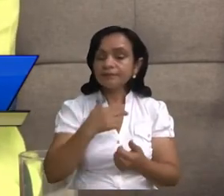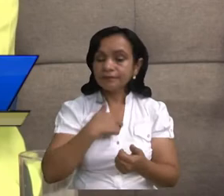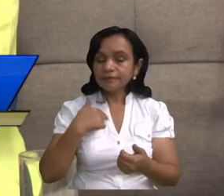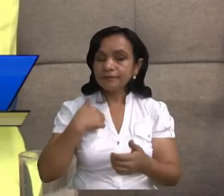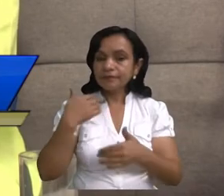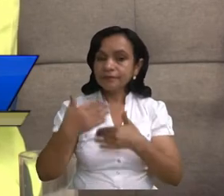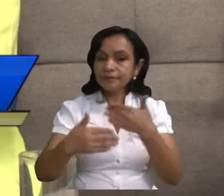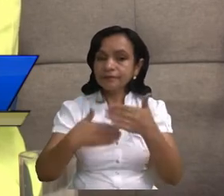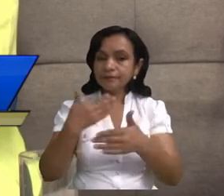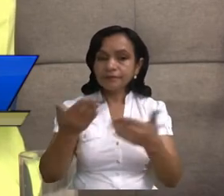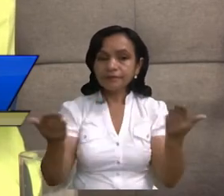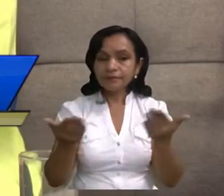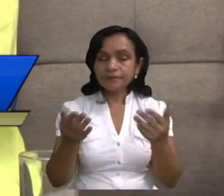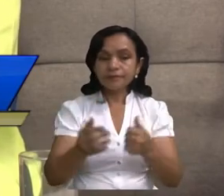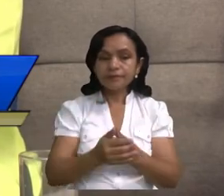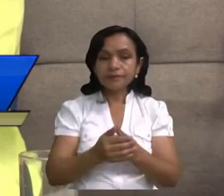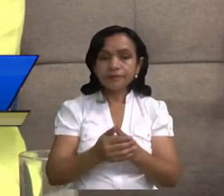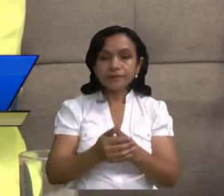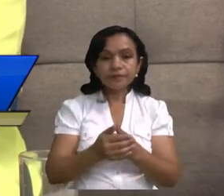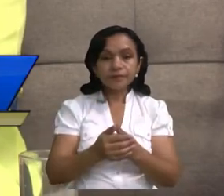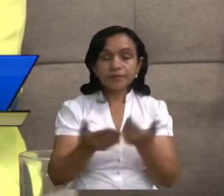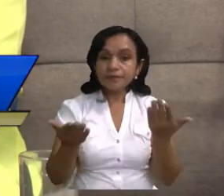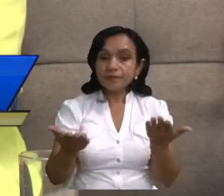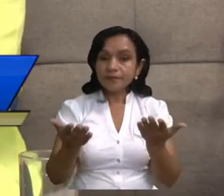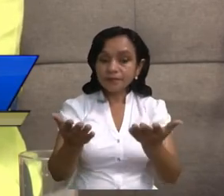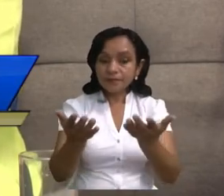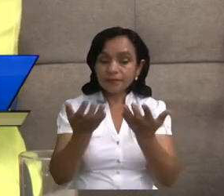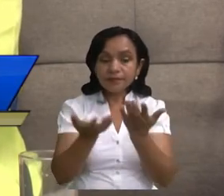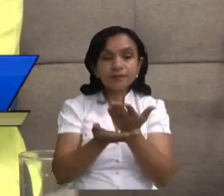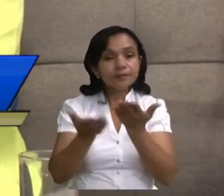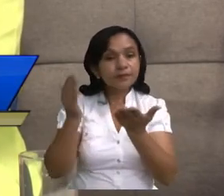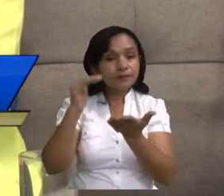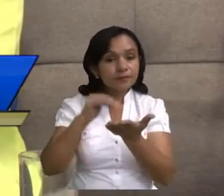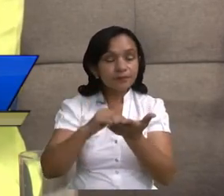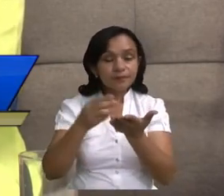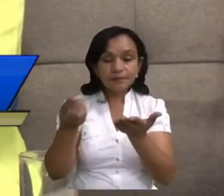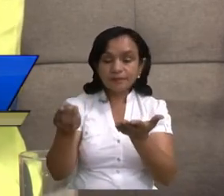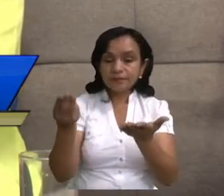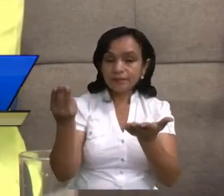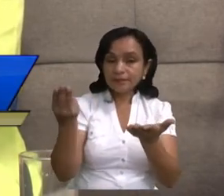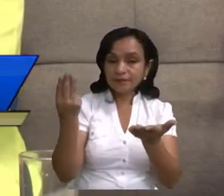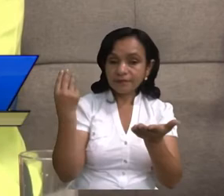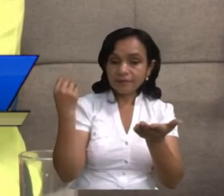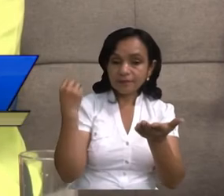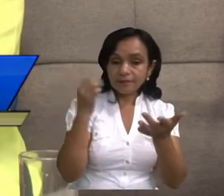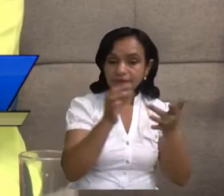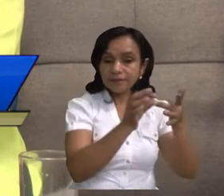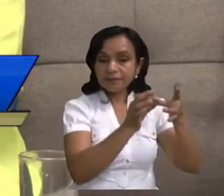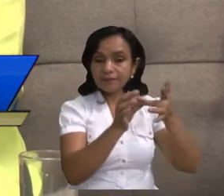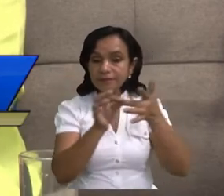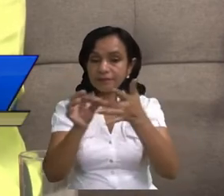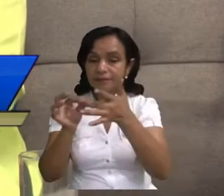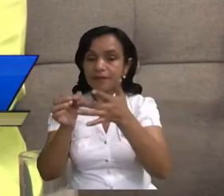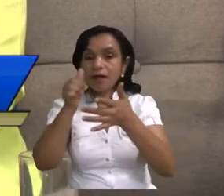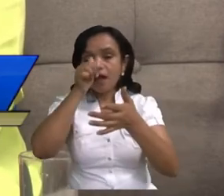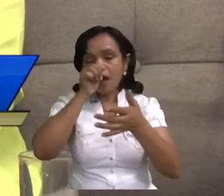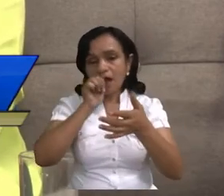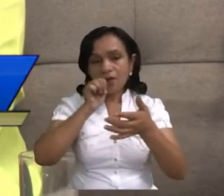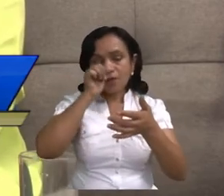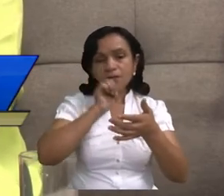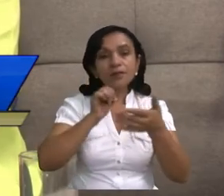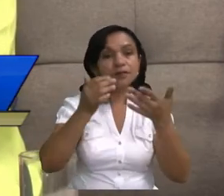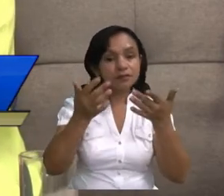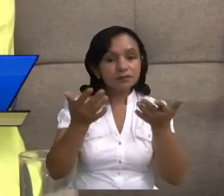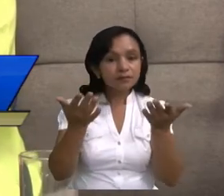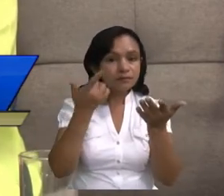proceso. Nosotros vamos a reacreditar la maestría en calidad de agua, o sea, que es la maestría